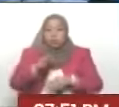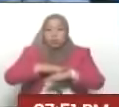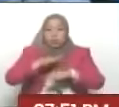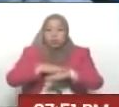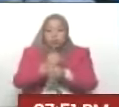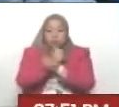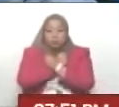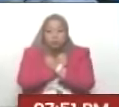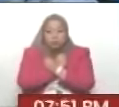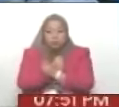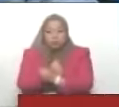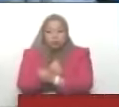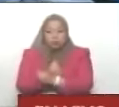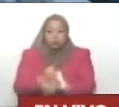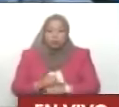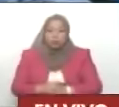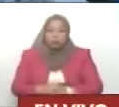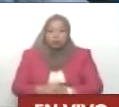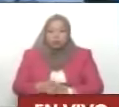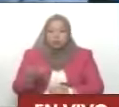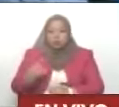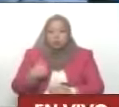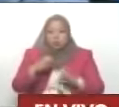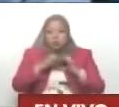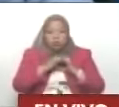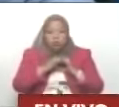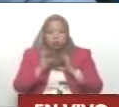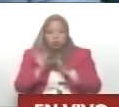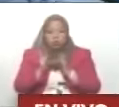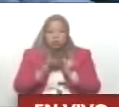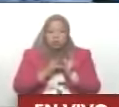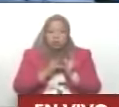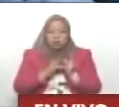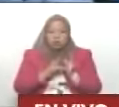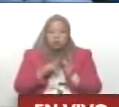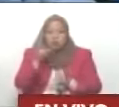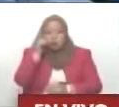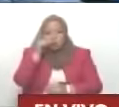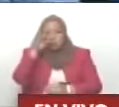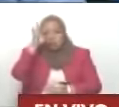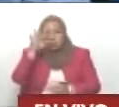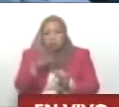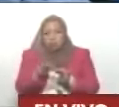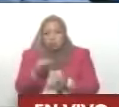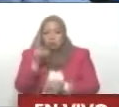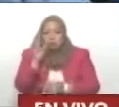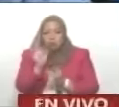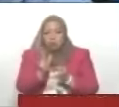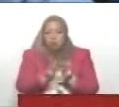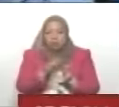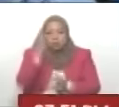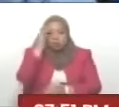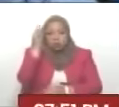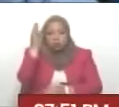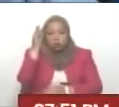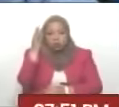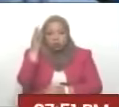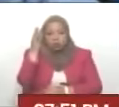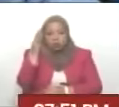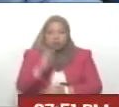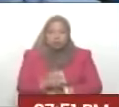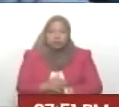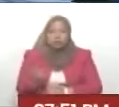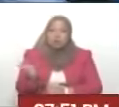amor, con mi corazón de cristiano, hombre de fe, hombre de Dios que soy,